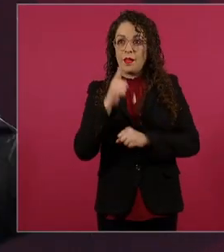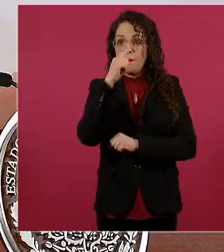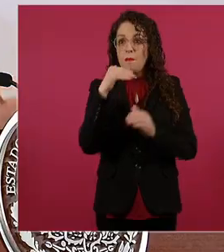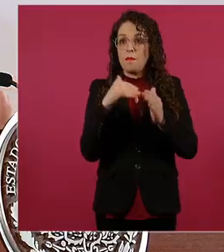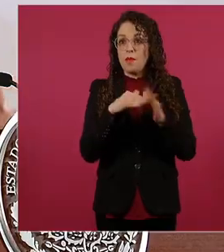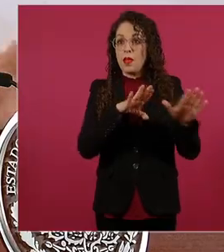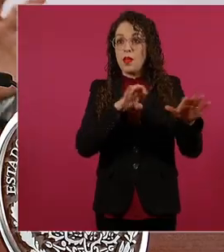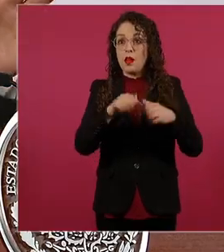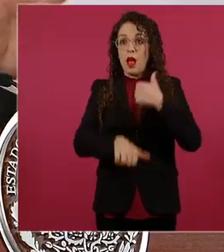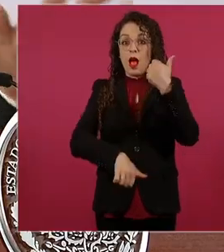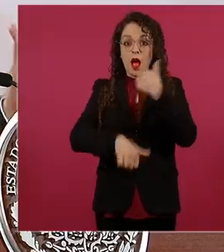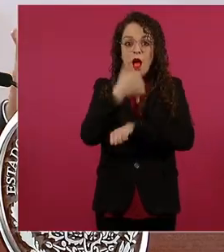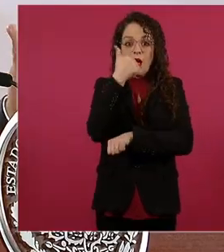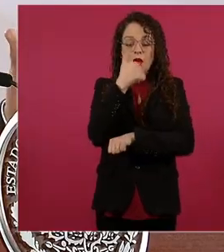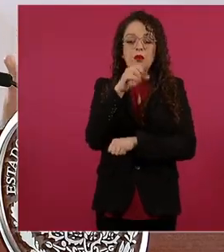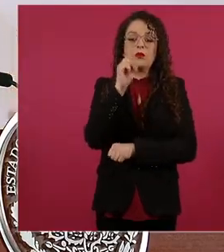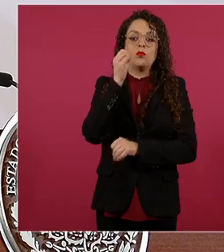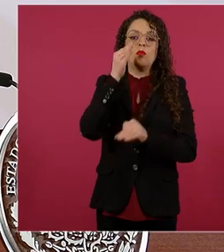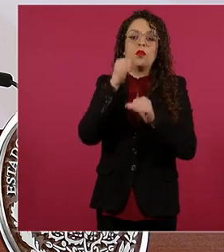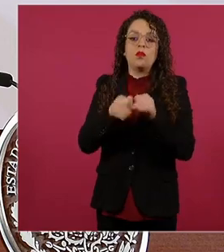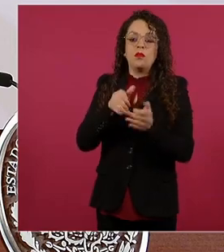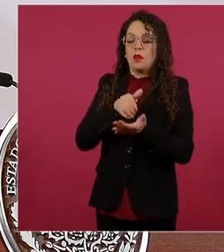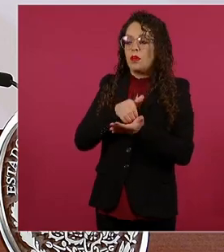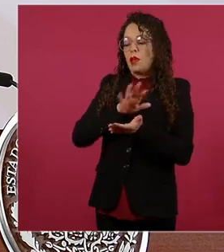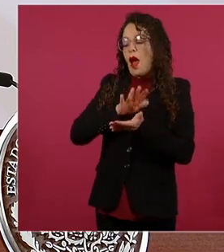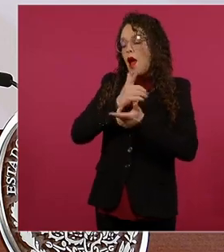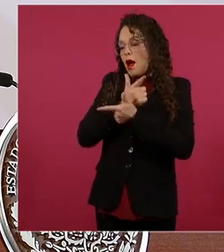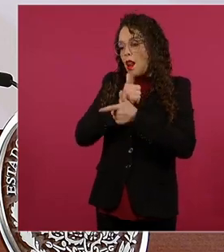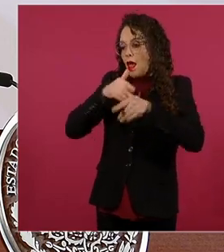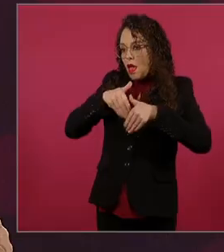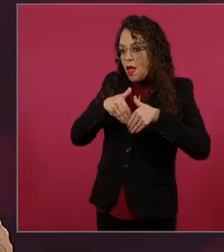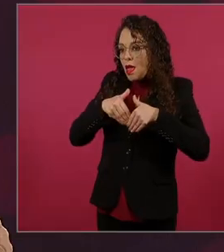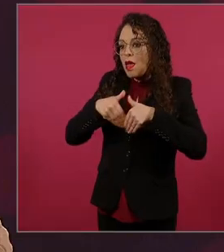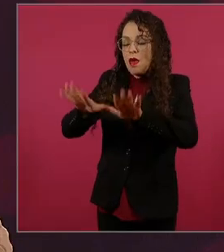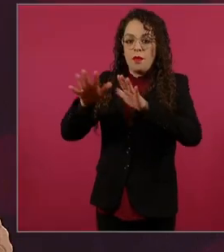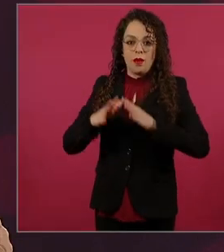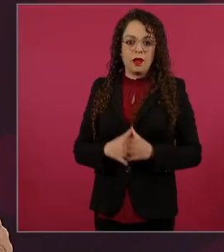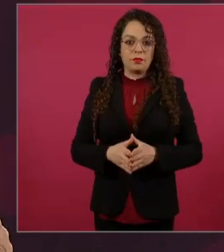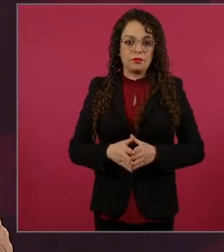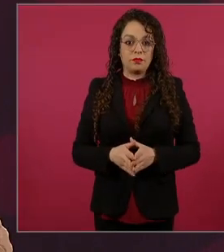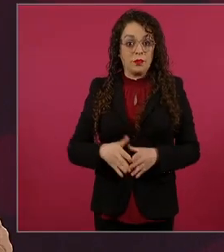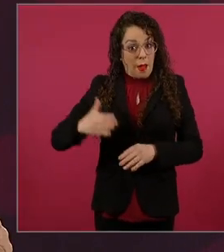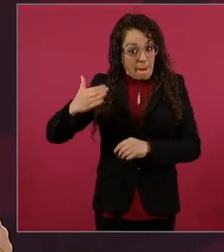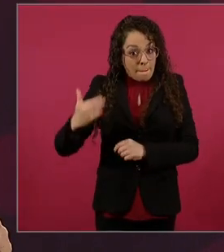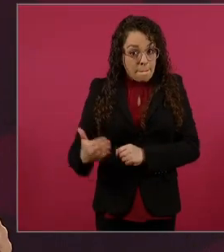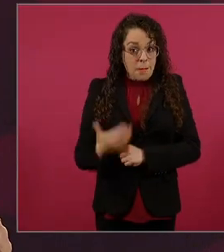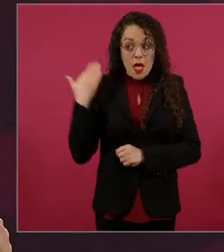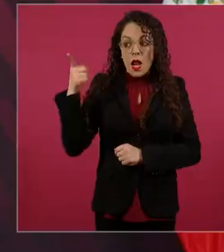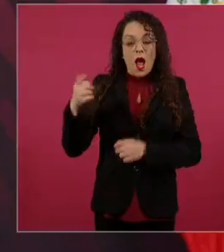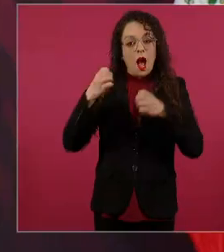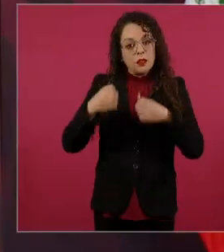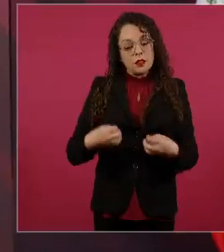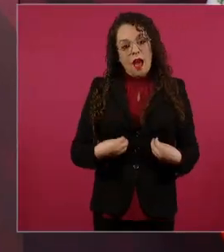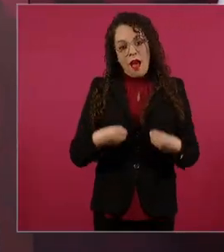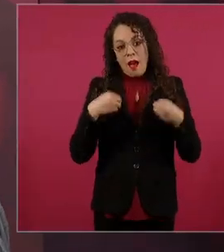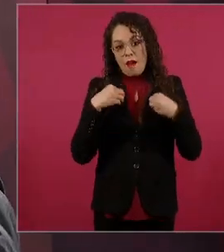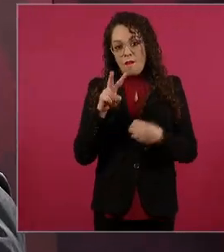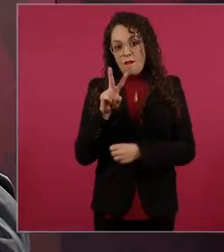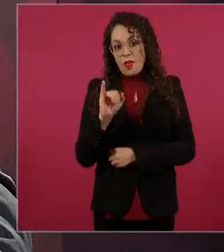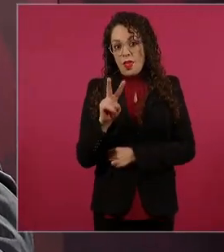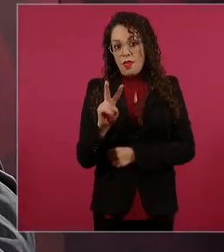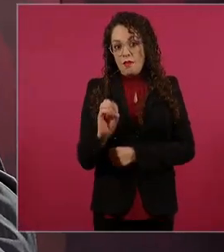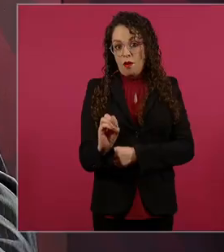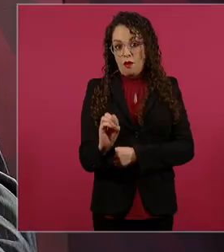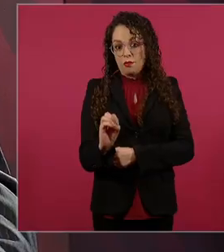vivos de milagro de la cárcel pues ¿quién creen que pasó con ese juez